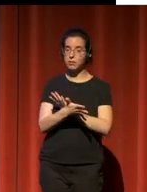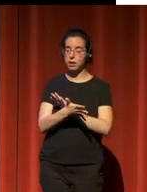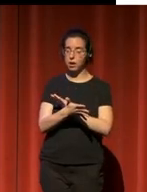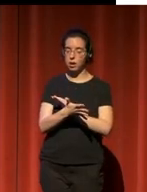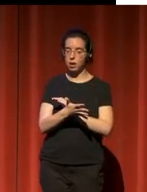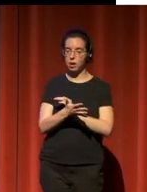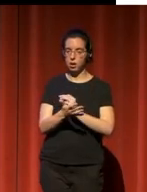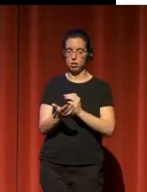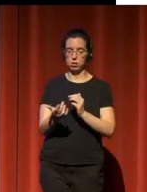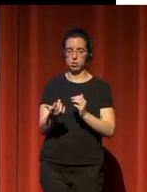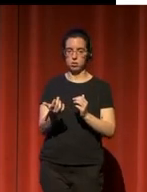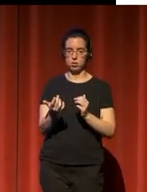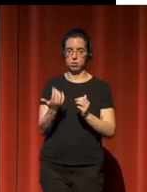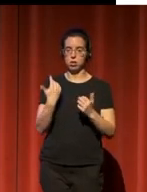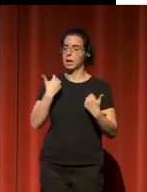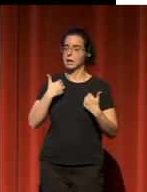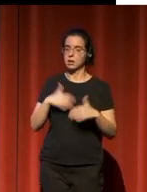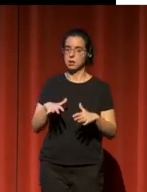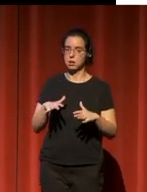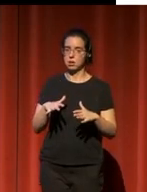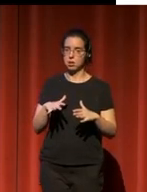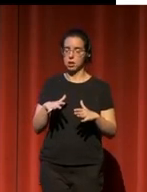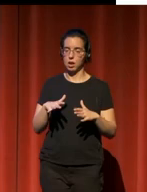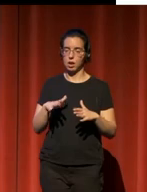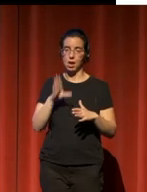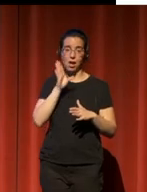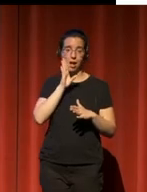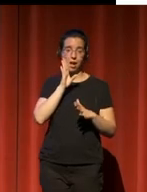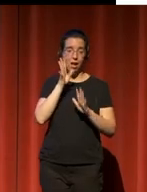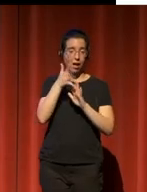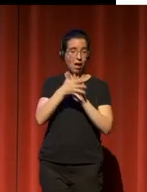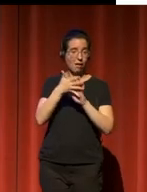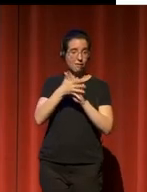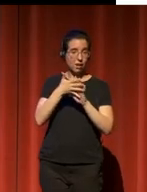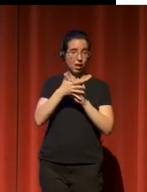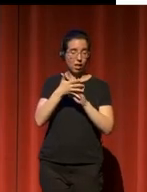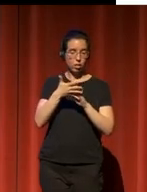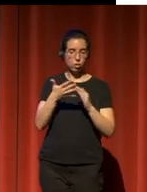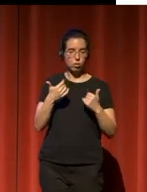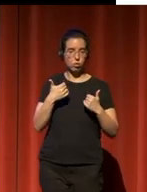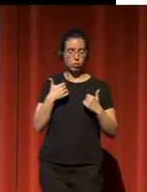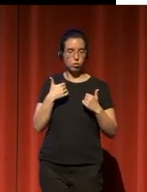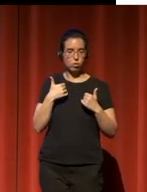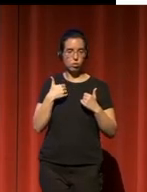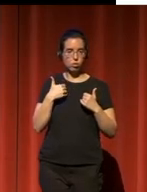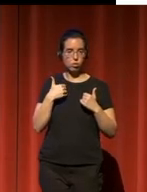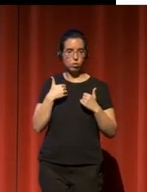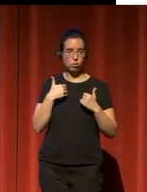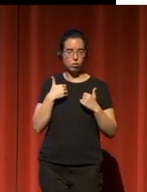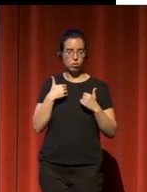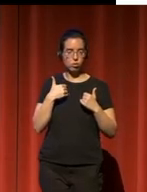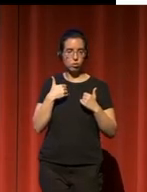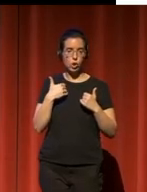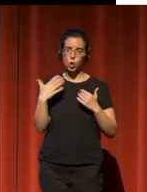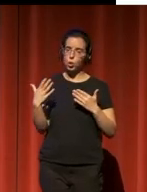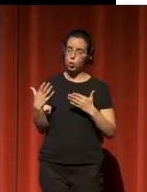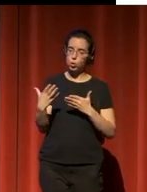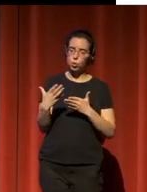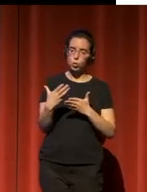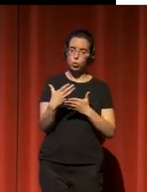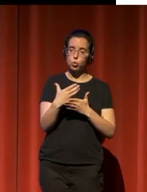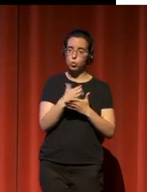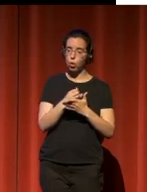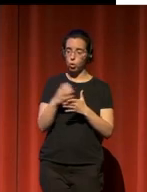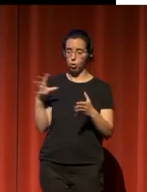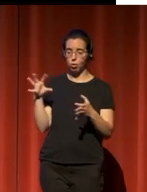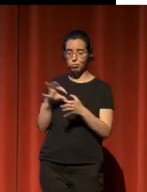eh estamos ya o todo lo que hemos hablado están las en Opera a partir del